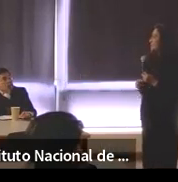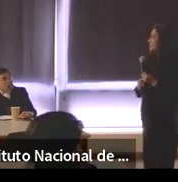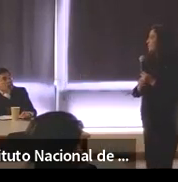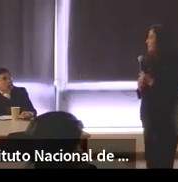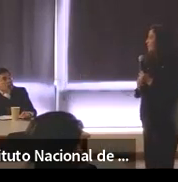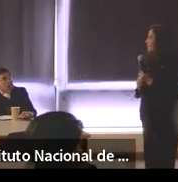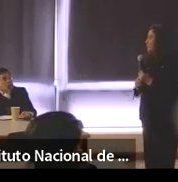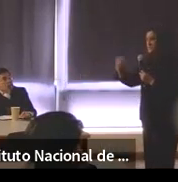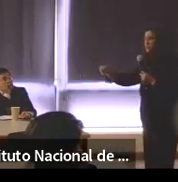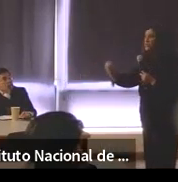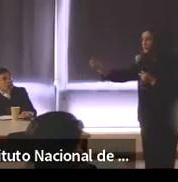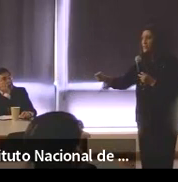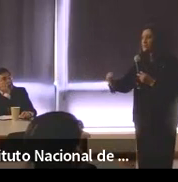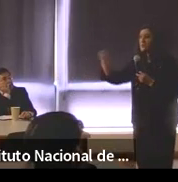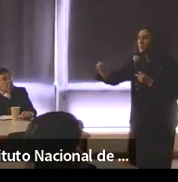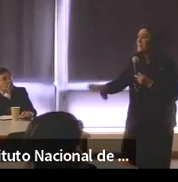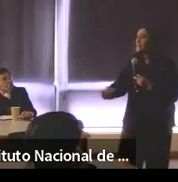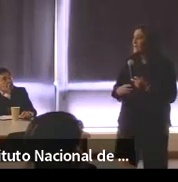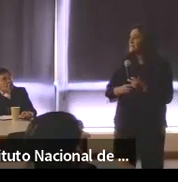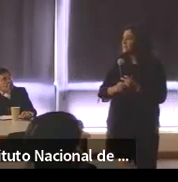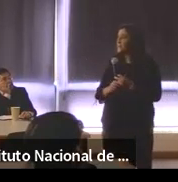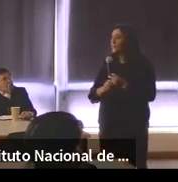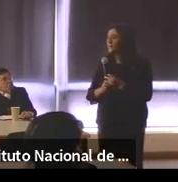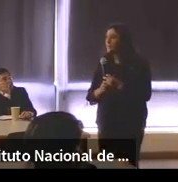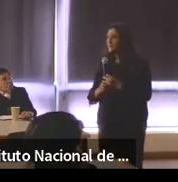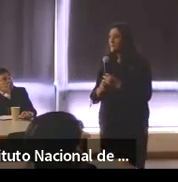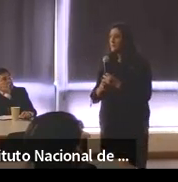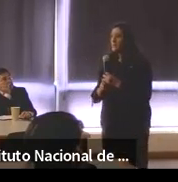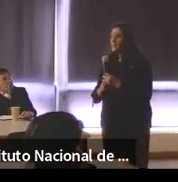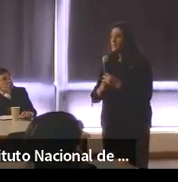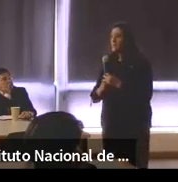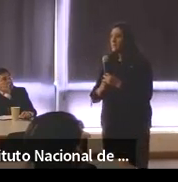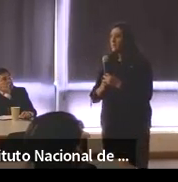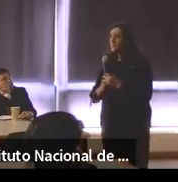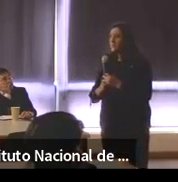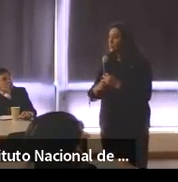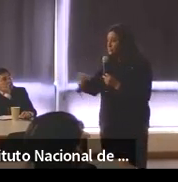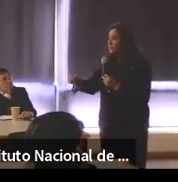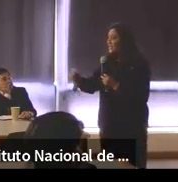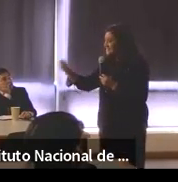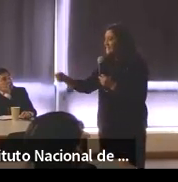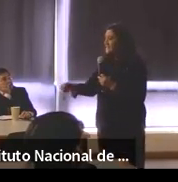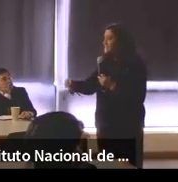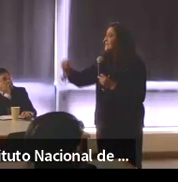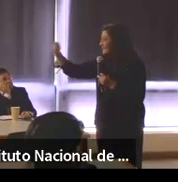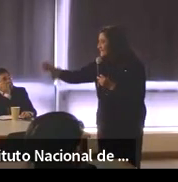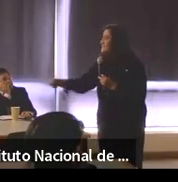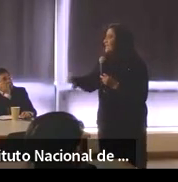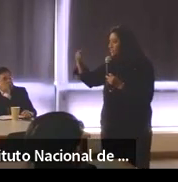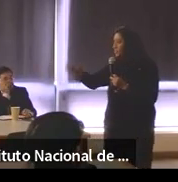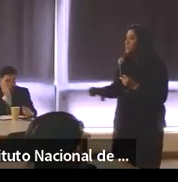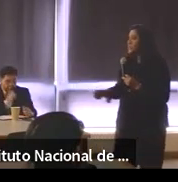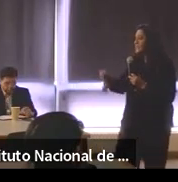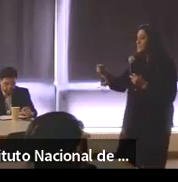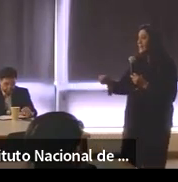hacerlo porque es un conflicto y se puede manejar sin problema justo ese es el